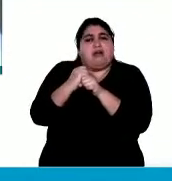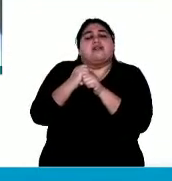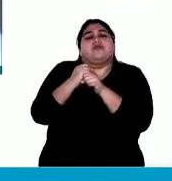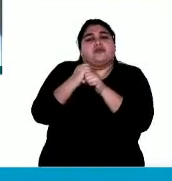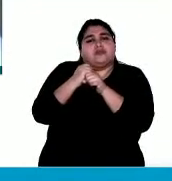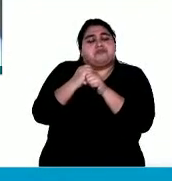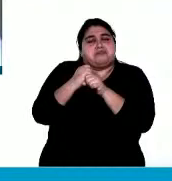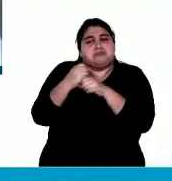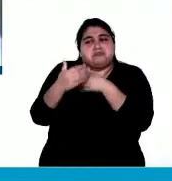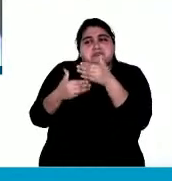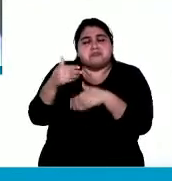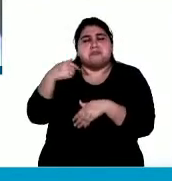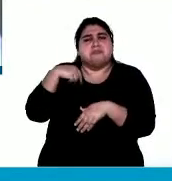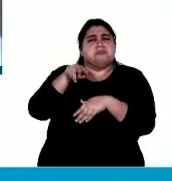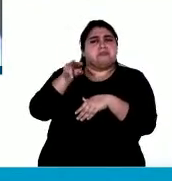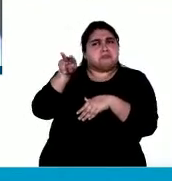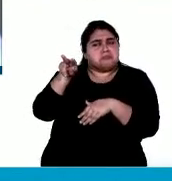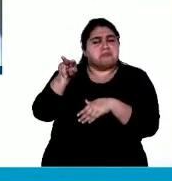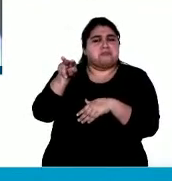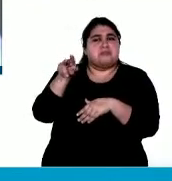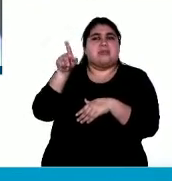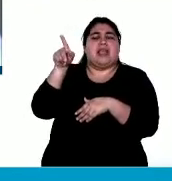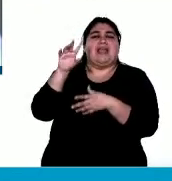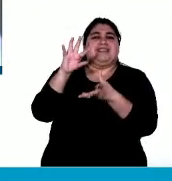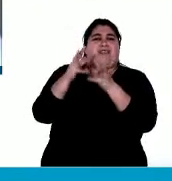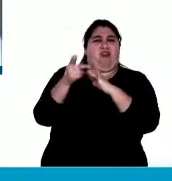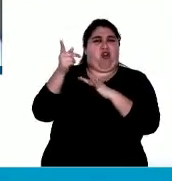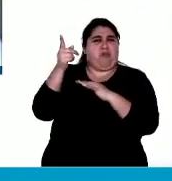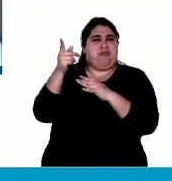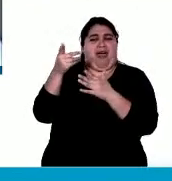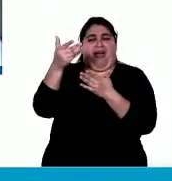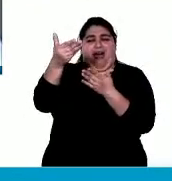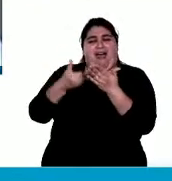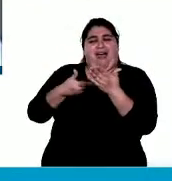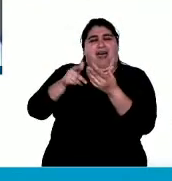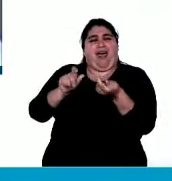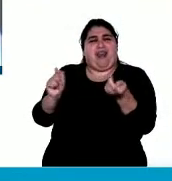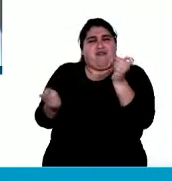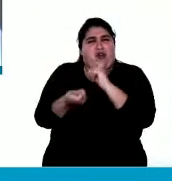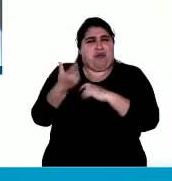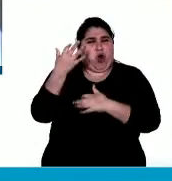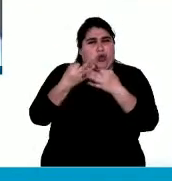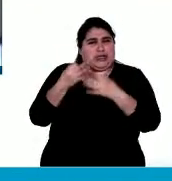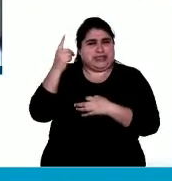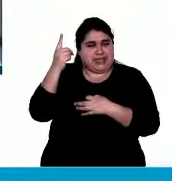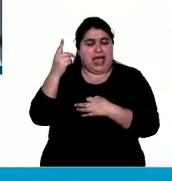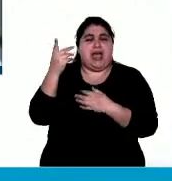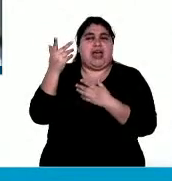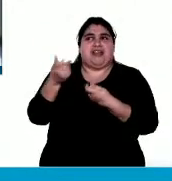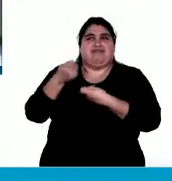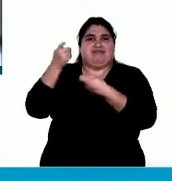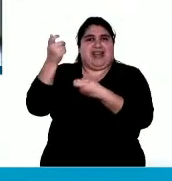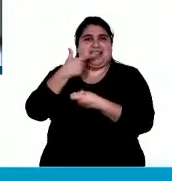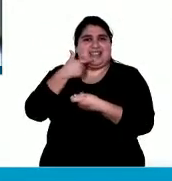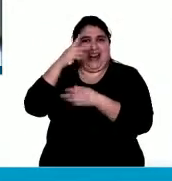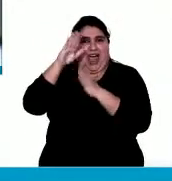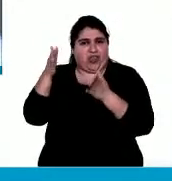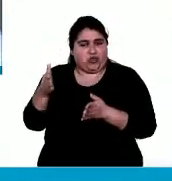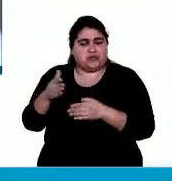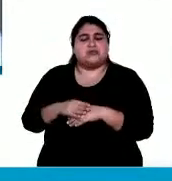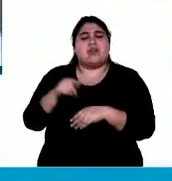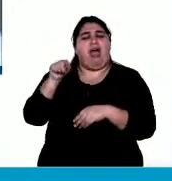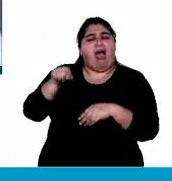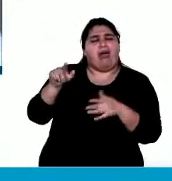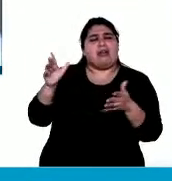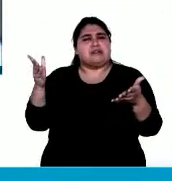una incongruencia, el autor de la reforma judicial que se introdujo en el Senado, por lo cual hay una incongruencia si vamos